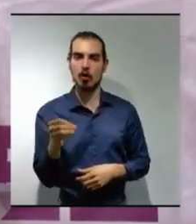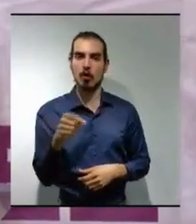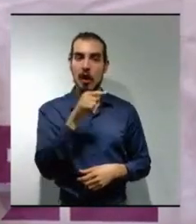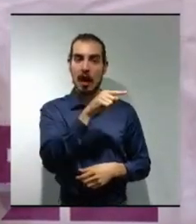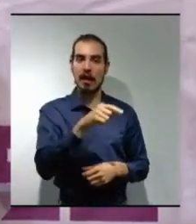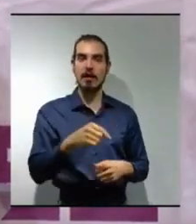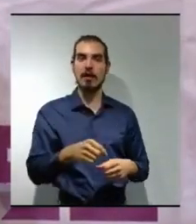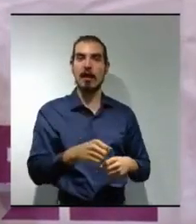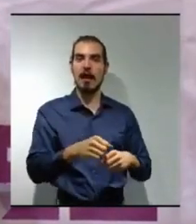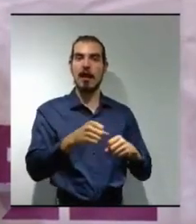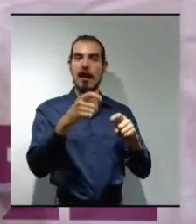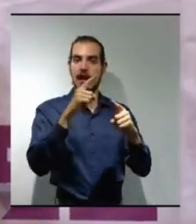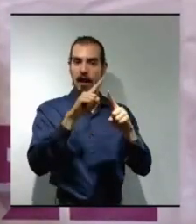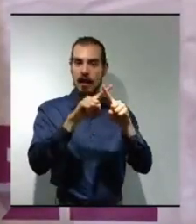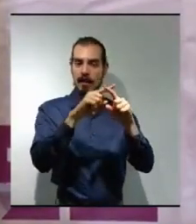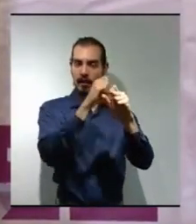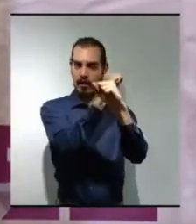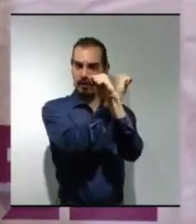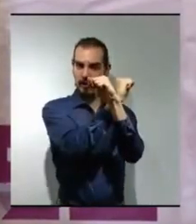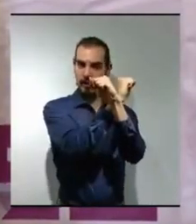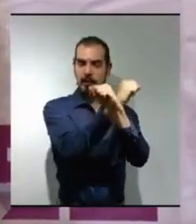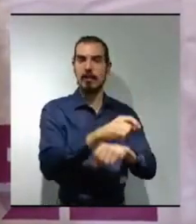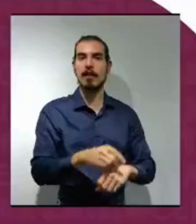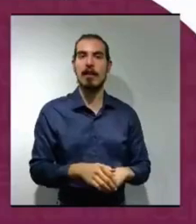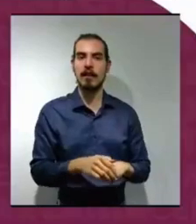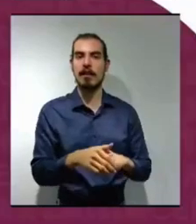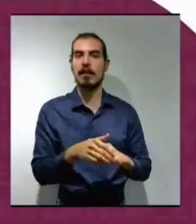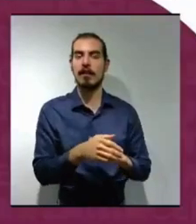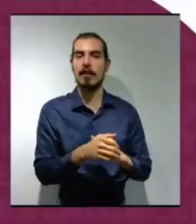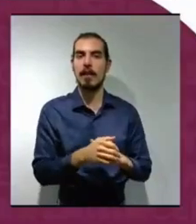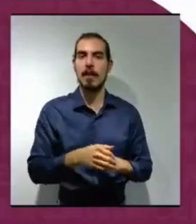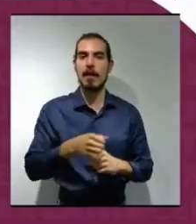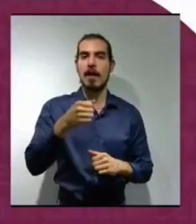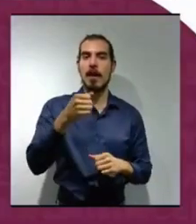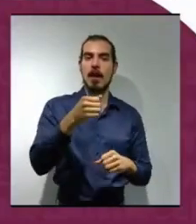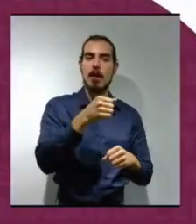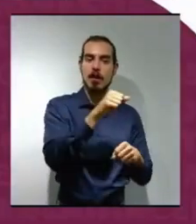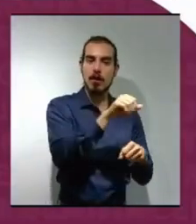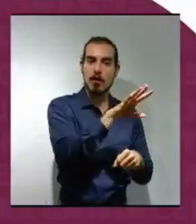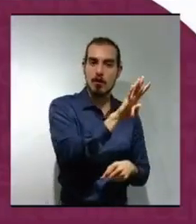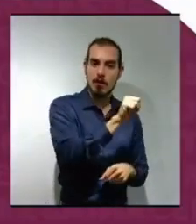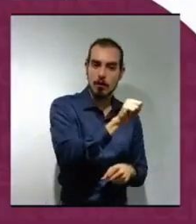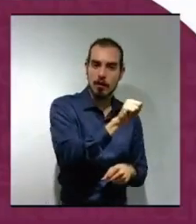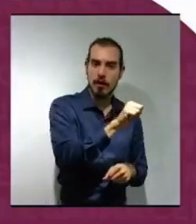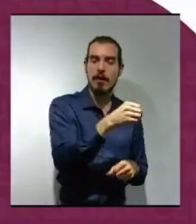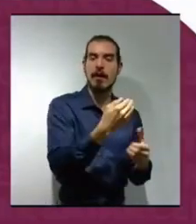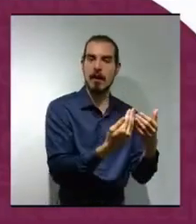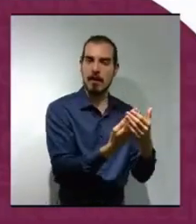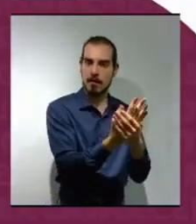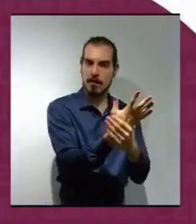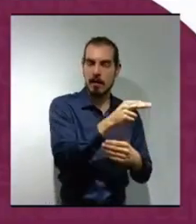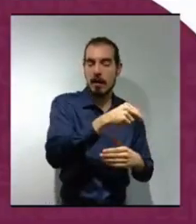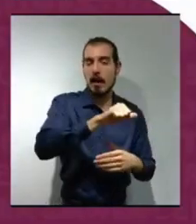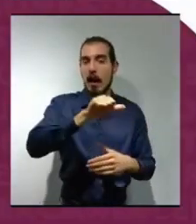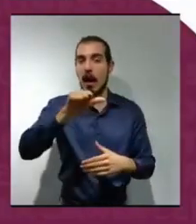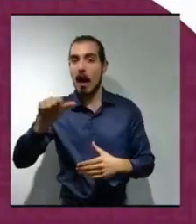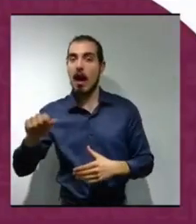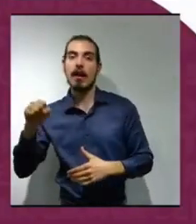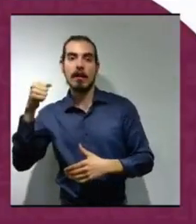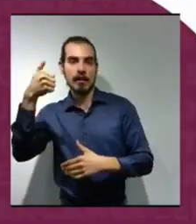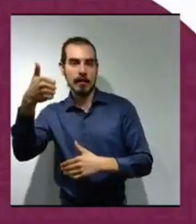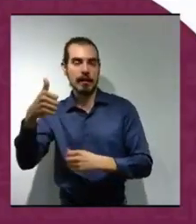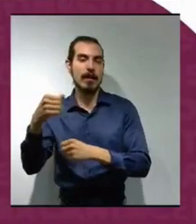de la Mexicanidad, en un horario de 9 de la mañana a 6 de la tarde. En conjunto con Infonavit,